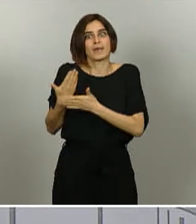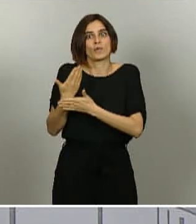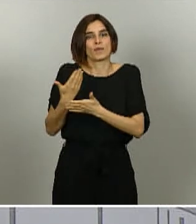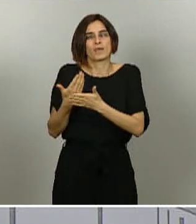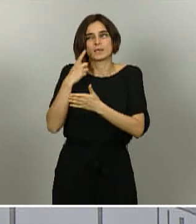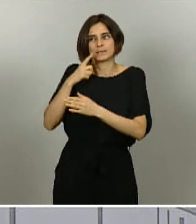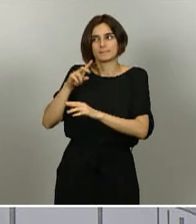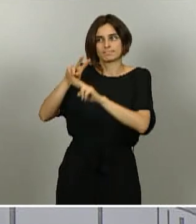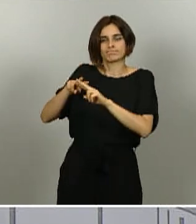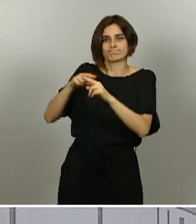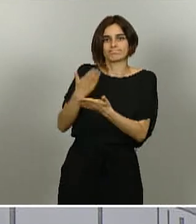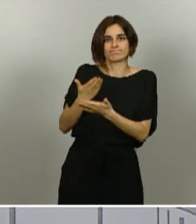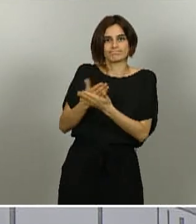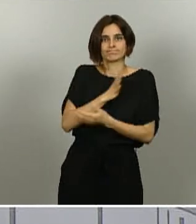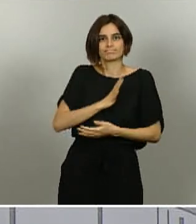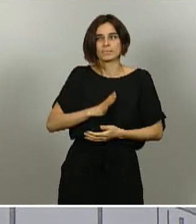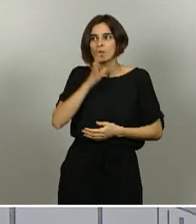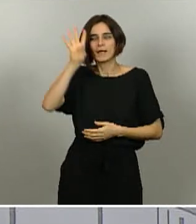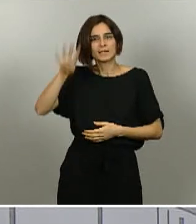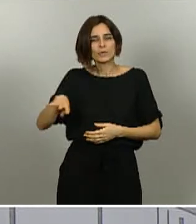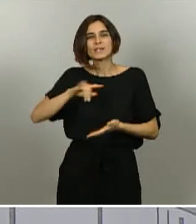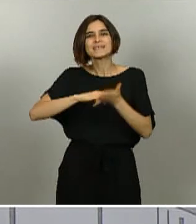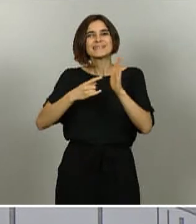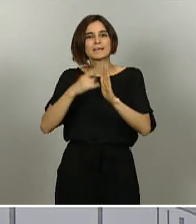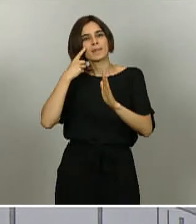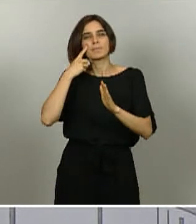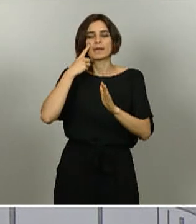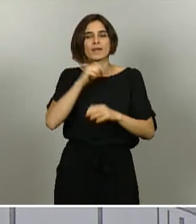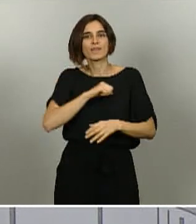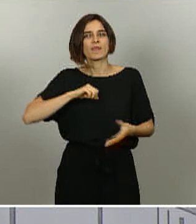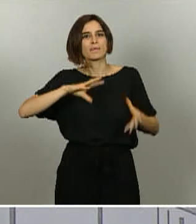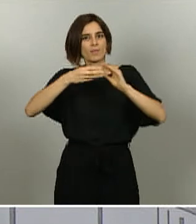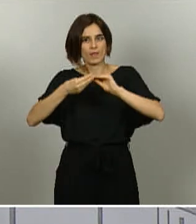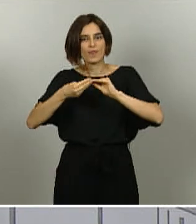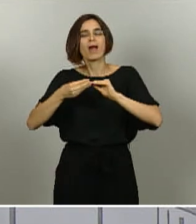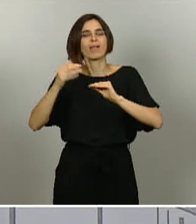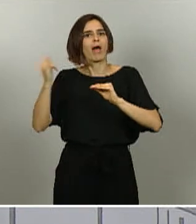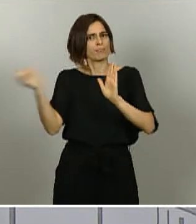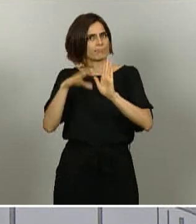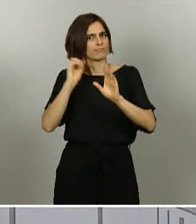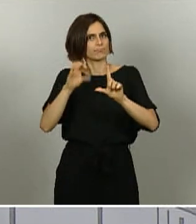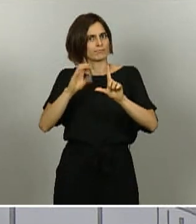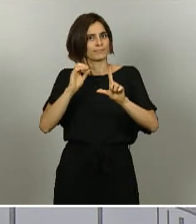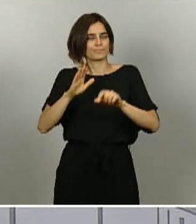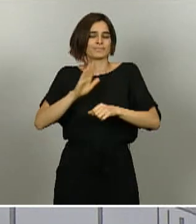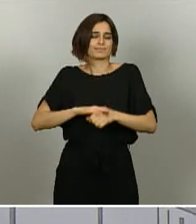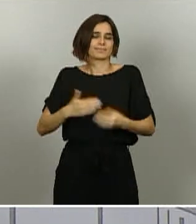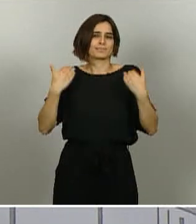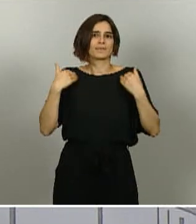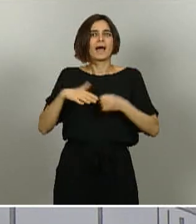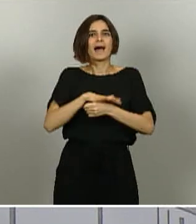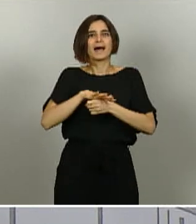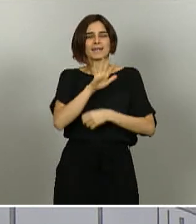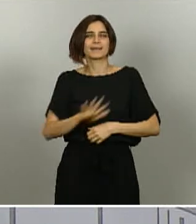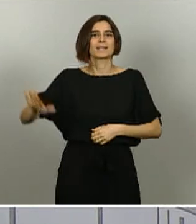hoy, ya ha introducido la información en el sistema de vigilancia individualizada de la Red Nacional de Vigilancia Epidemiológica, y, por